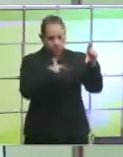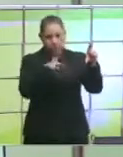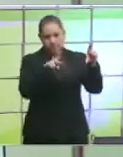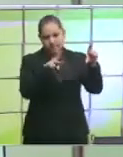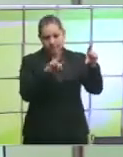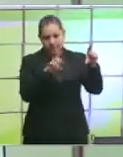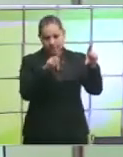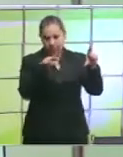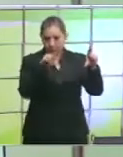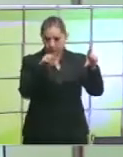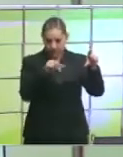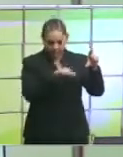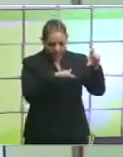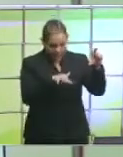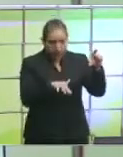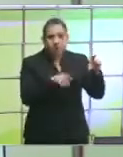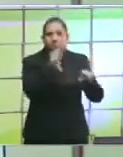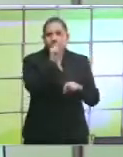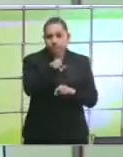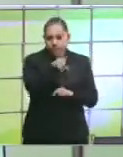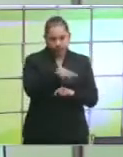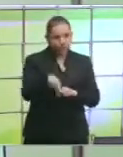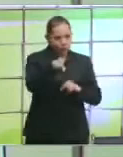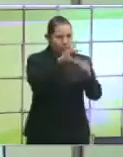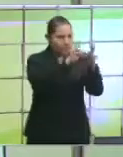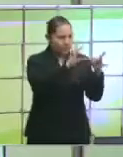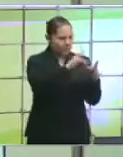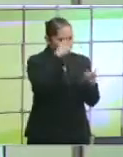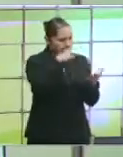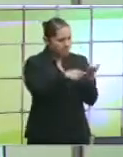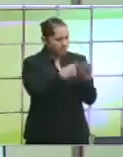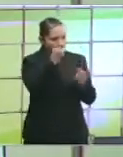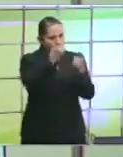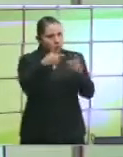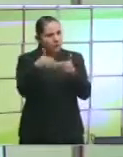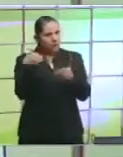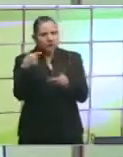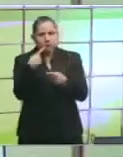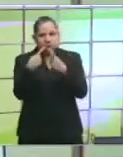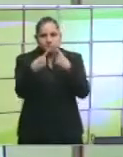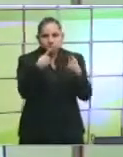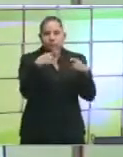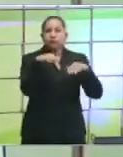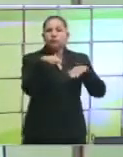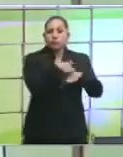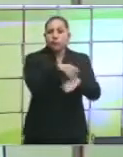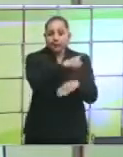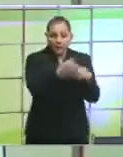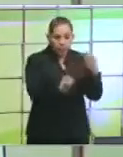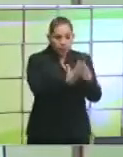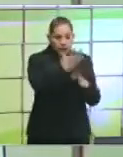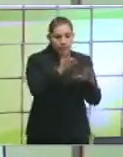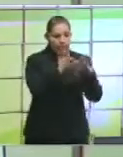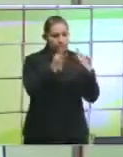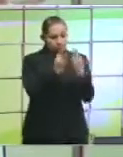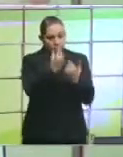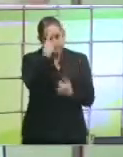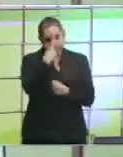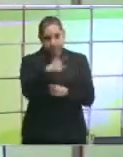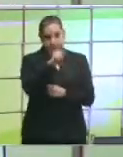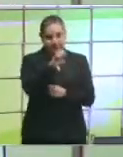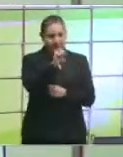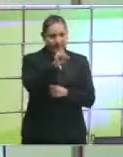es en todas las ponencias pero sí está bastante generalizado un nuevo estilo de elaboración de tesis que si ustedes